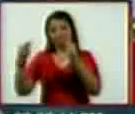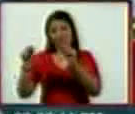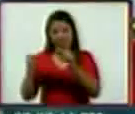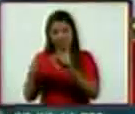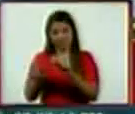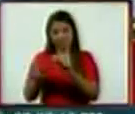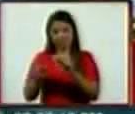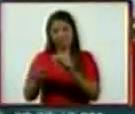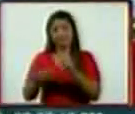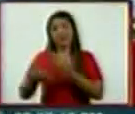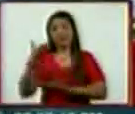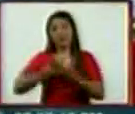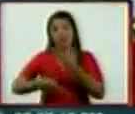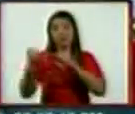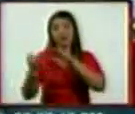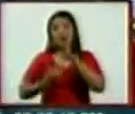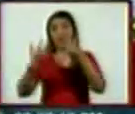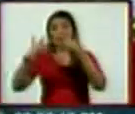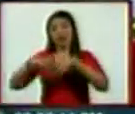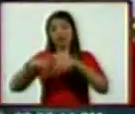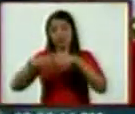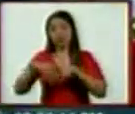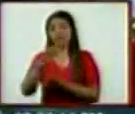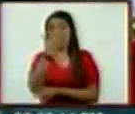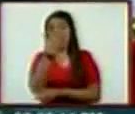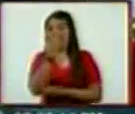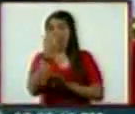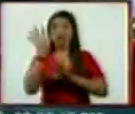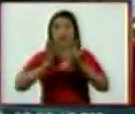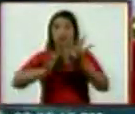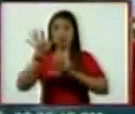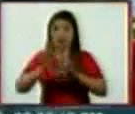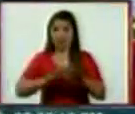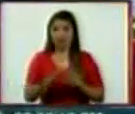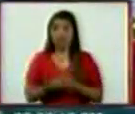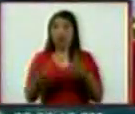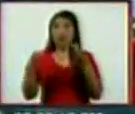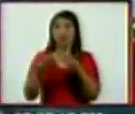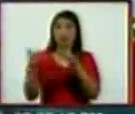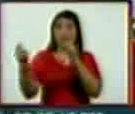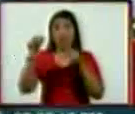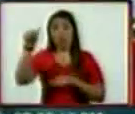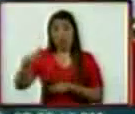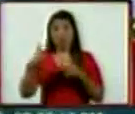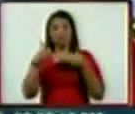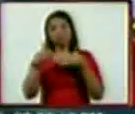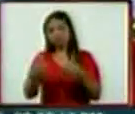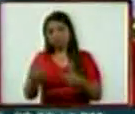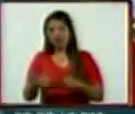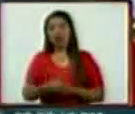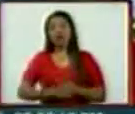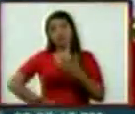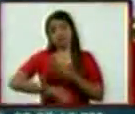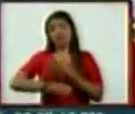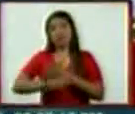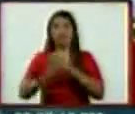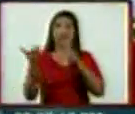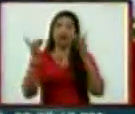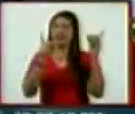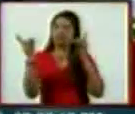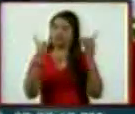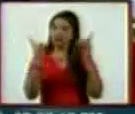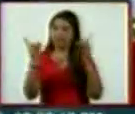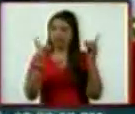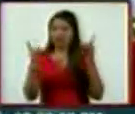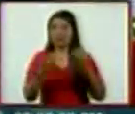de comercio, industrias y turismo. Esa mesa ha tenido una buena dinámica el día de hoy y aún están debatiendo